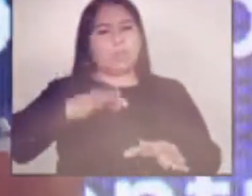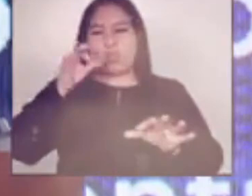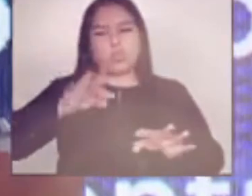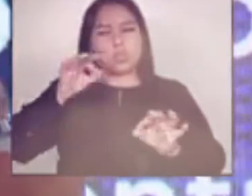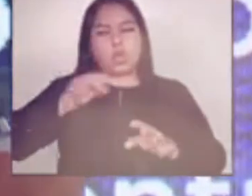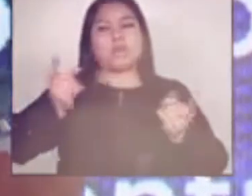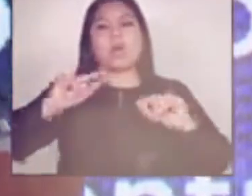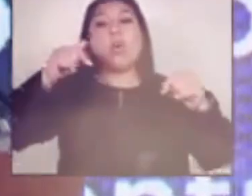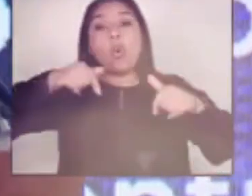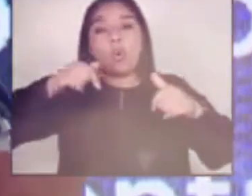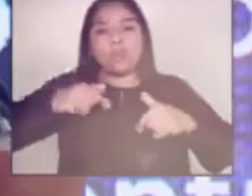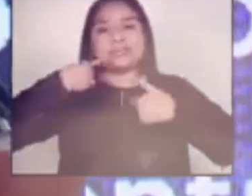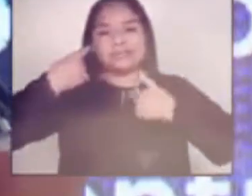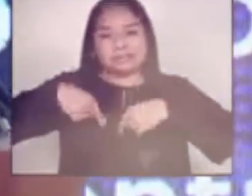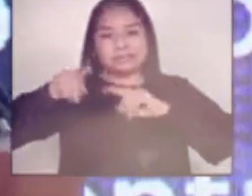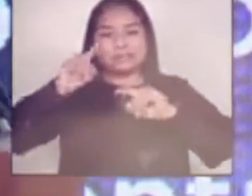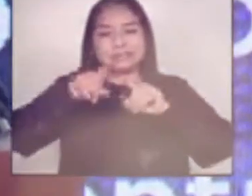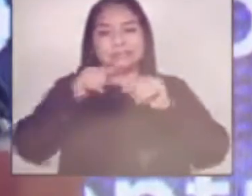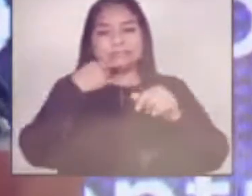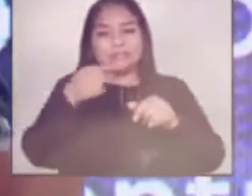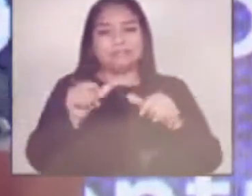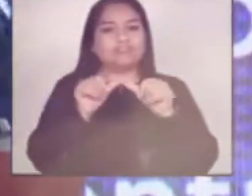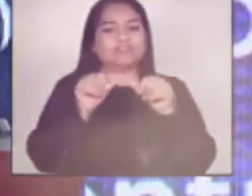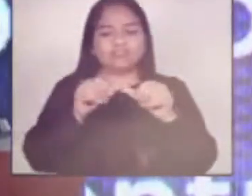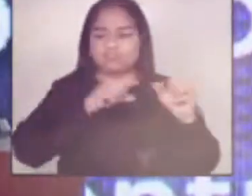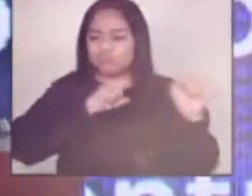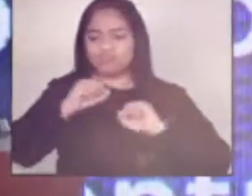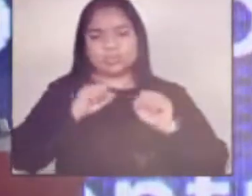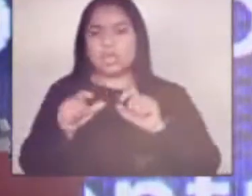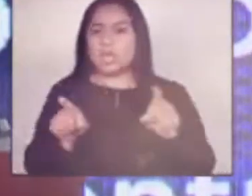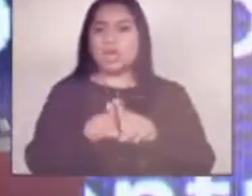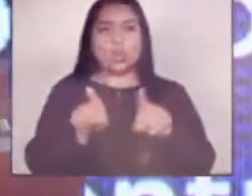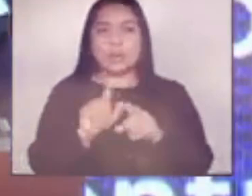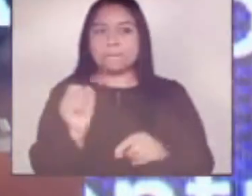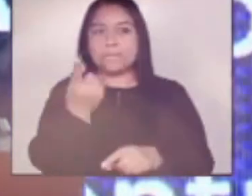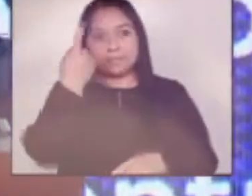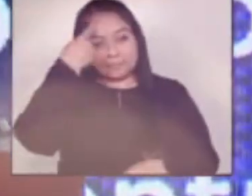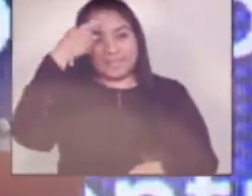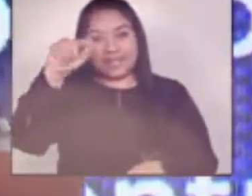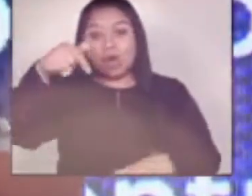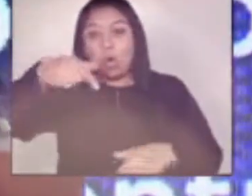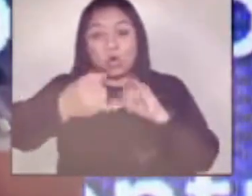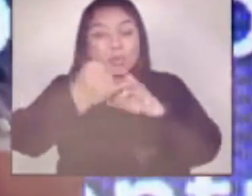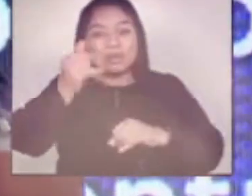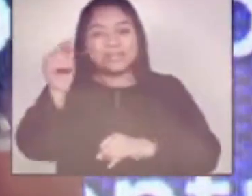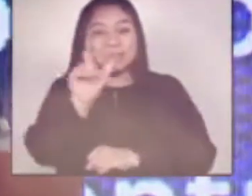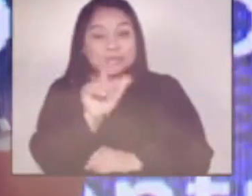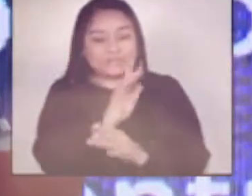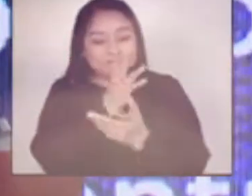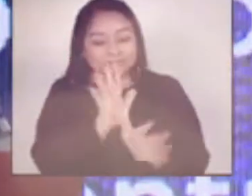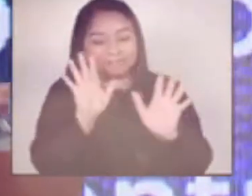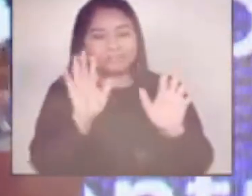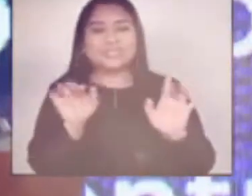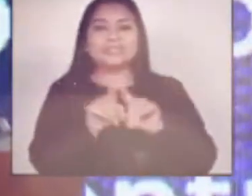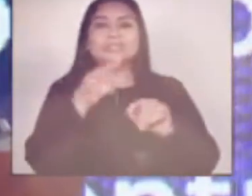hoy seguimos con la misma energía del primer día. Gracias a Dios, hoy es mi último lunes. Y